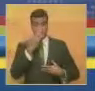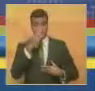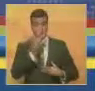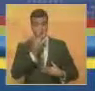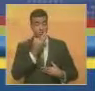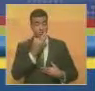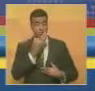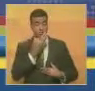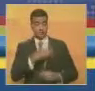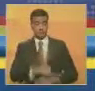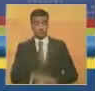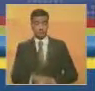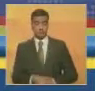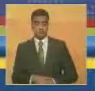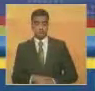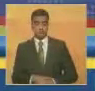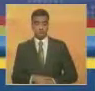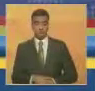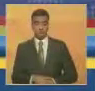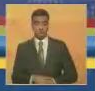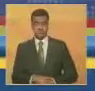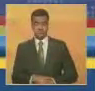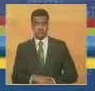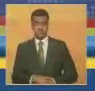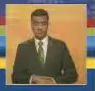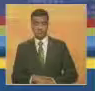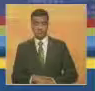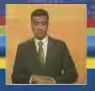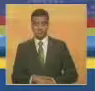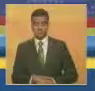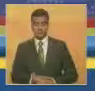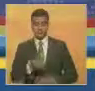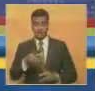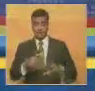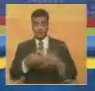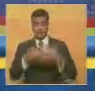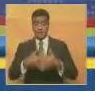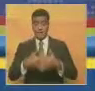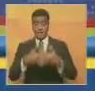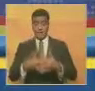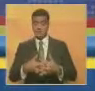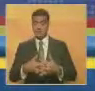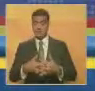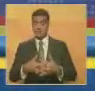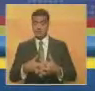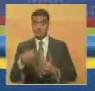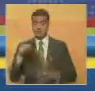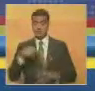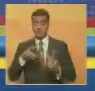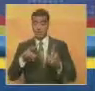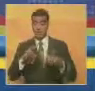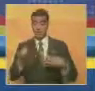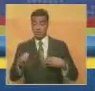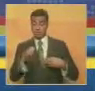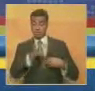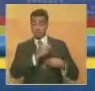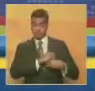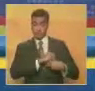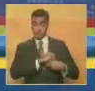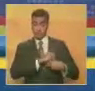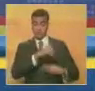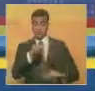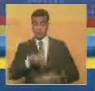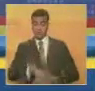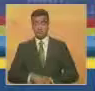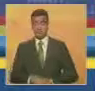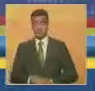este que se adquieran que ordene a estas empresas farmacéuticas adquirir los nuevos implantes y ponerlos